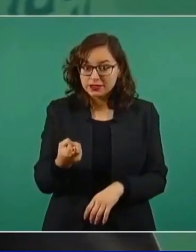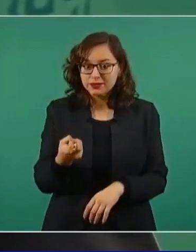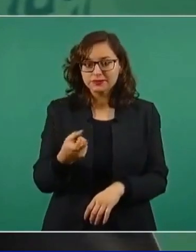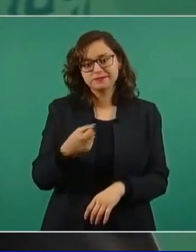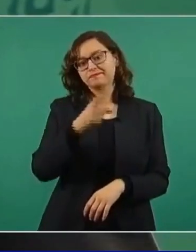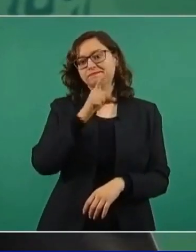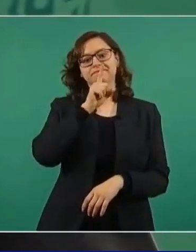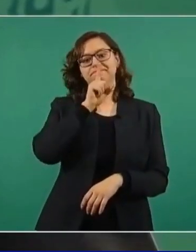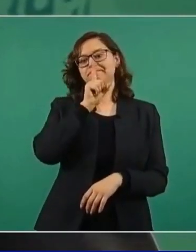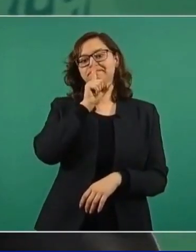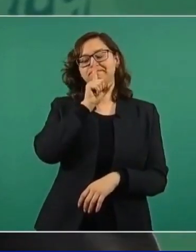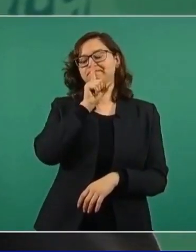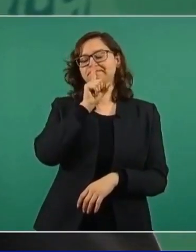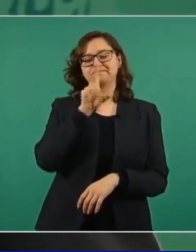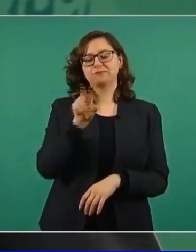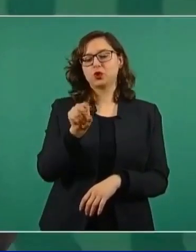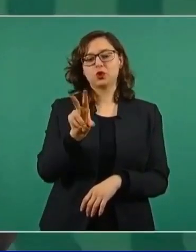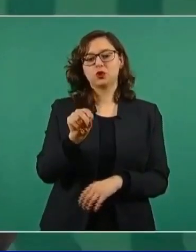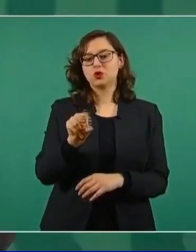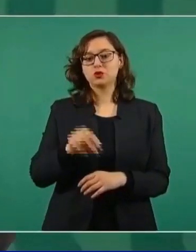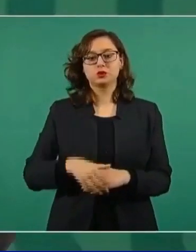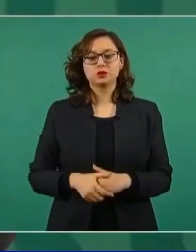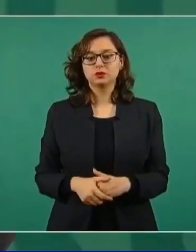colmados de atenciones, de privilegios.